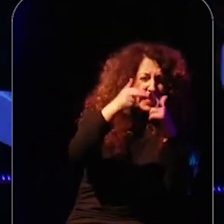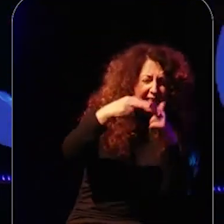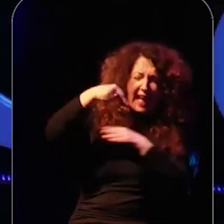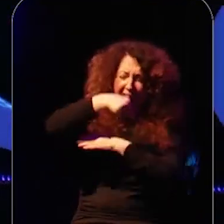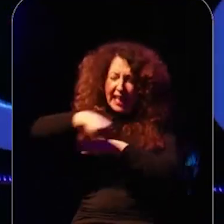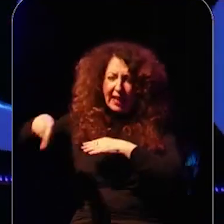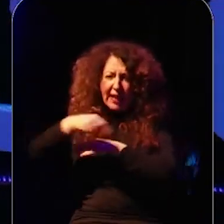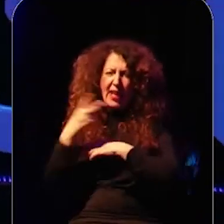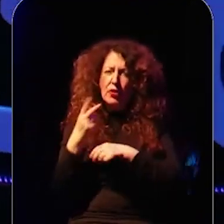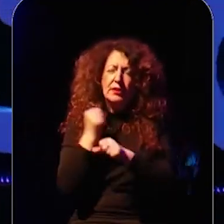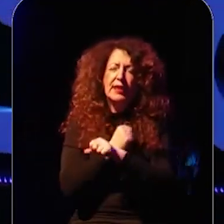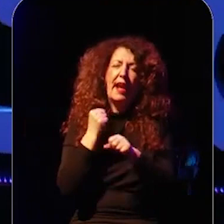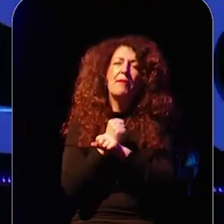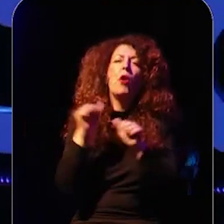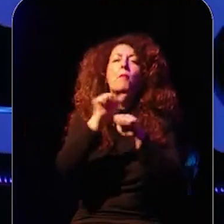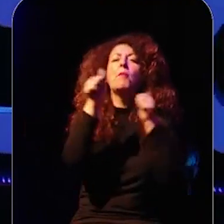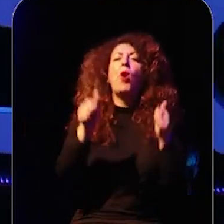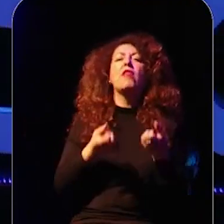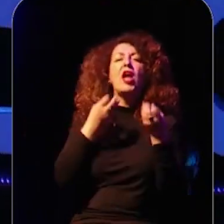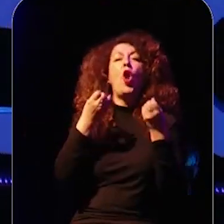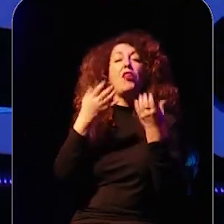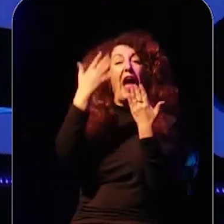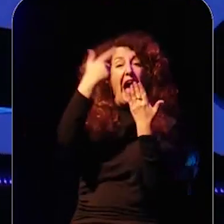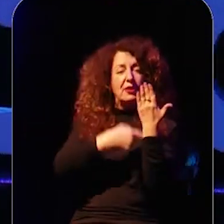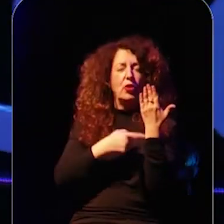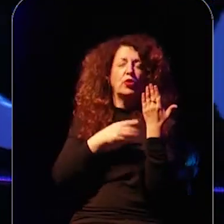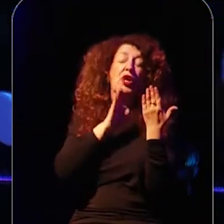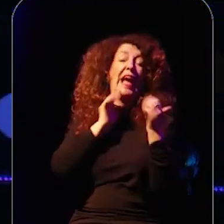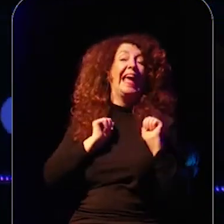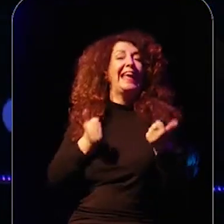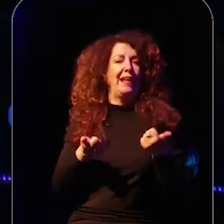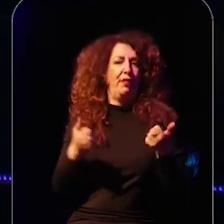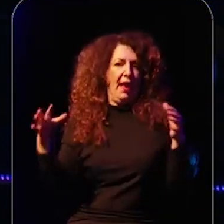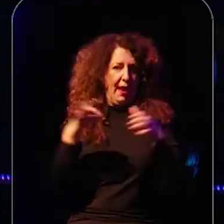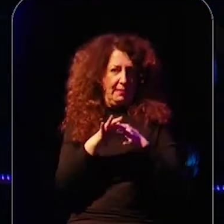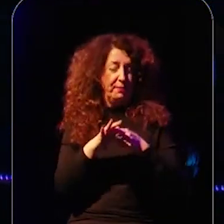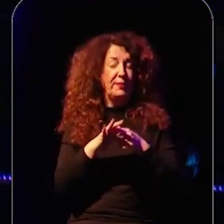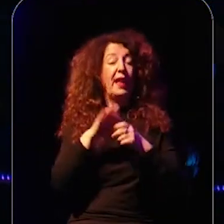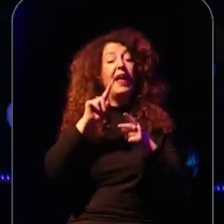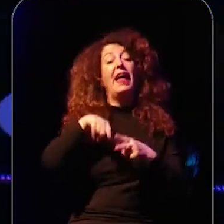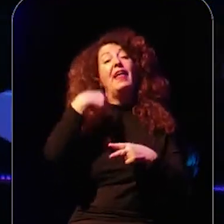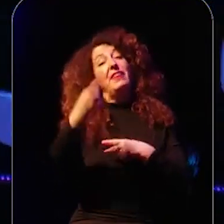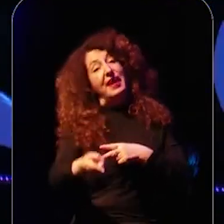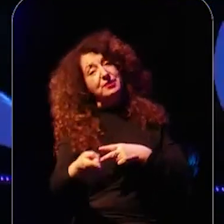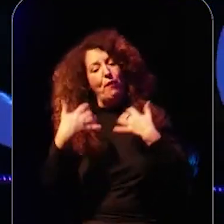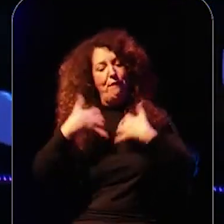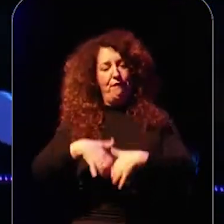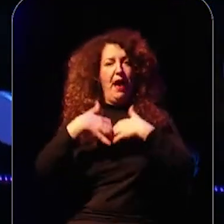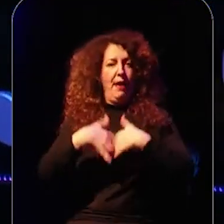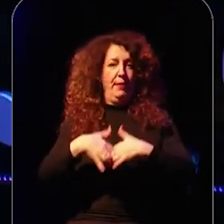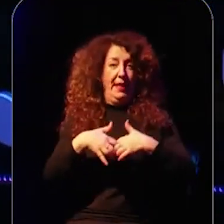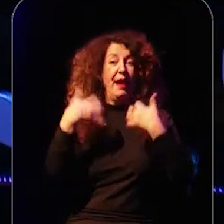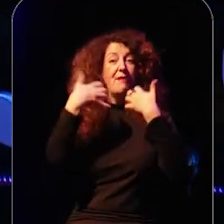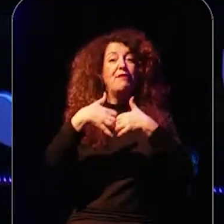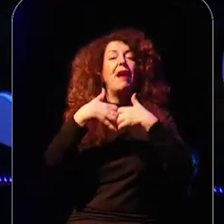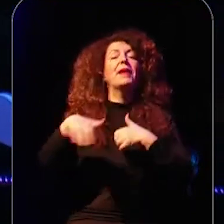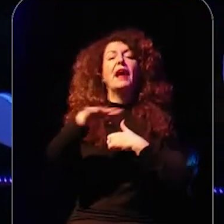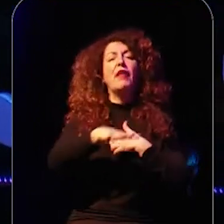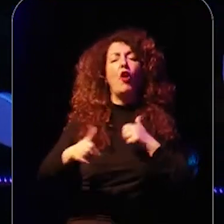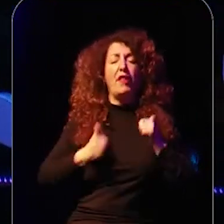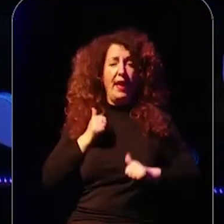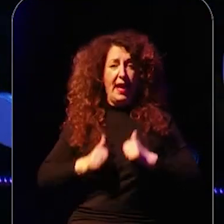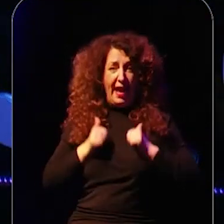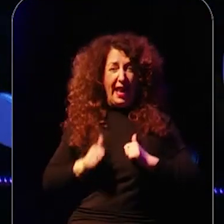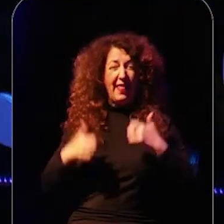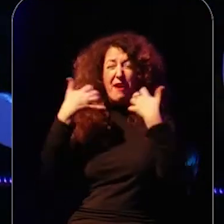todo basado en el mismo modelo de datos inicial. Lo siguiente es la fabricación. A pesar de que se fabricó en Canadá,